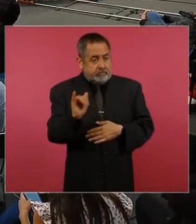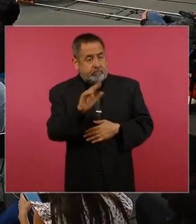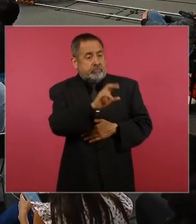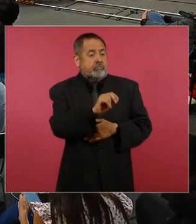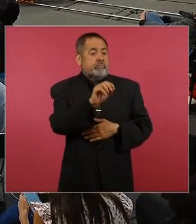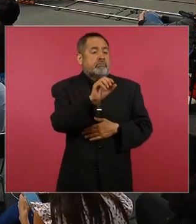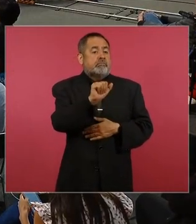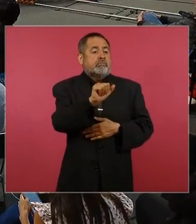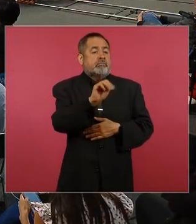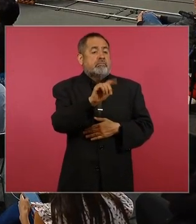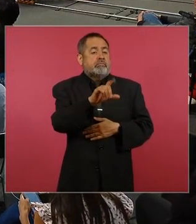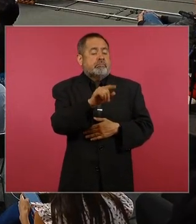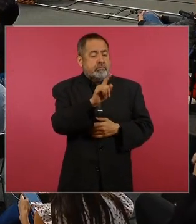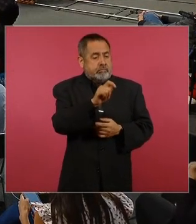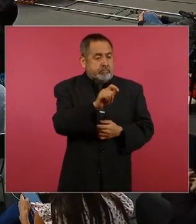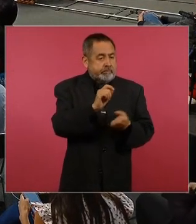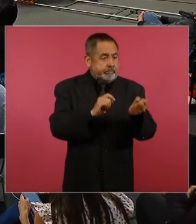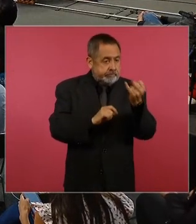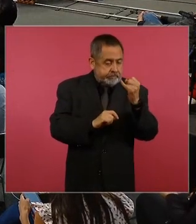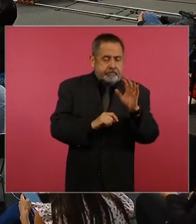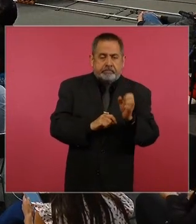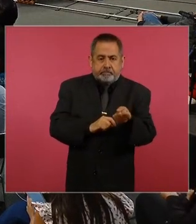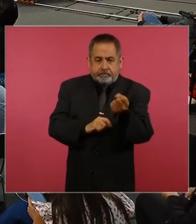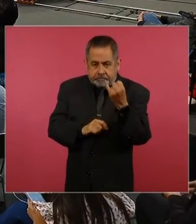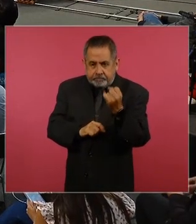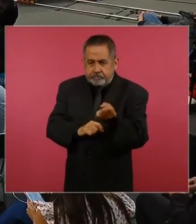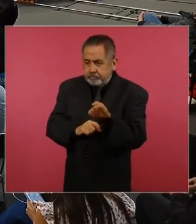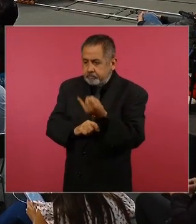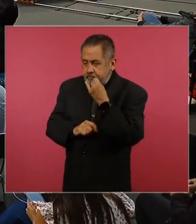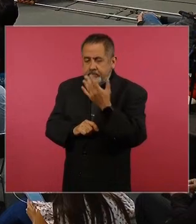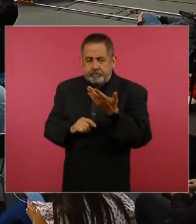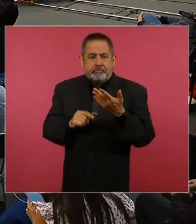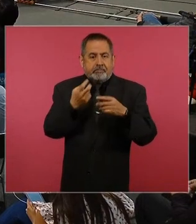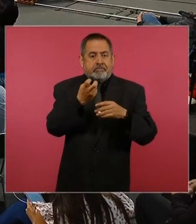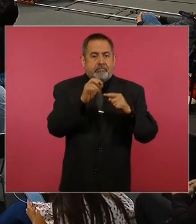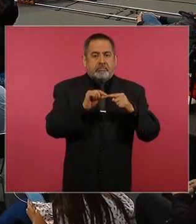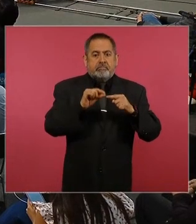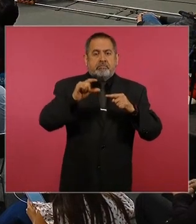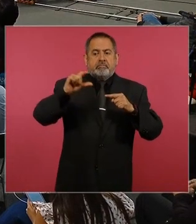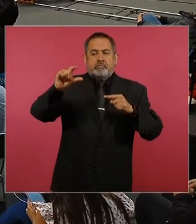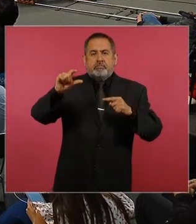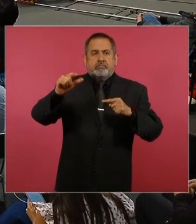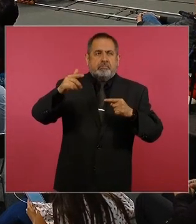Entonces, hay una diferencia de 10, 12 puntos